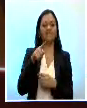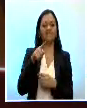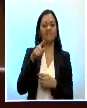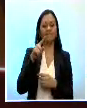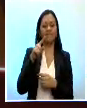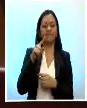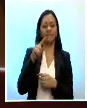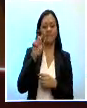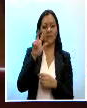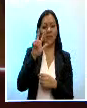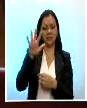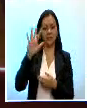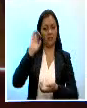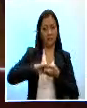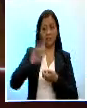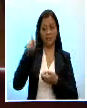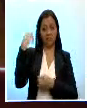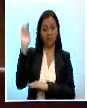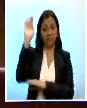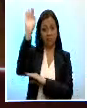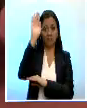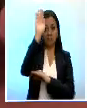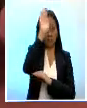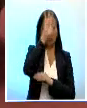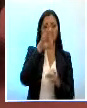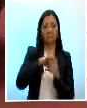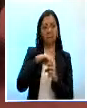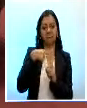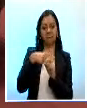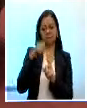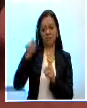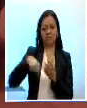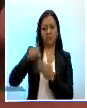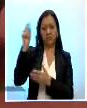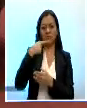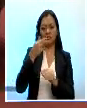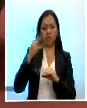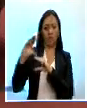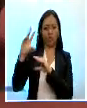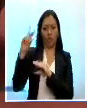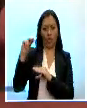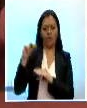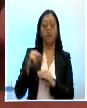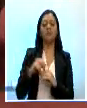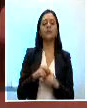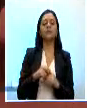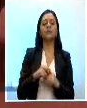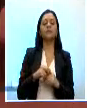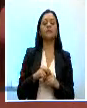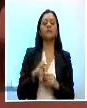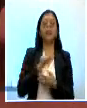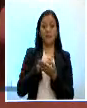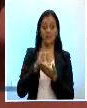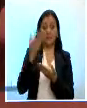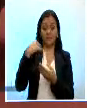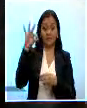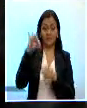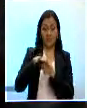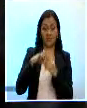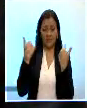aprobó esta reforma de la ley. Pero la nueva ley, la Ley de Justicia Laboral, aprobada la semana anterior y que entró en